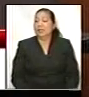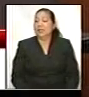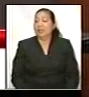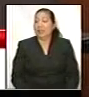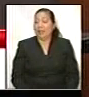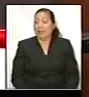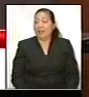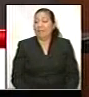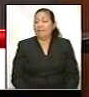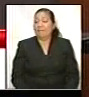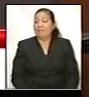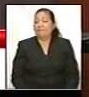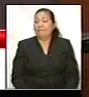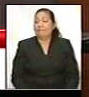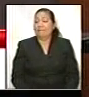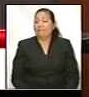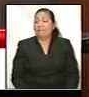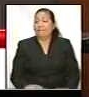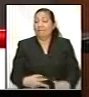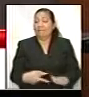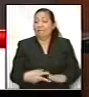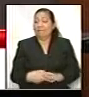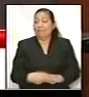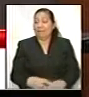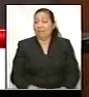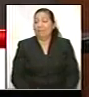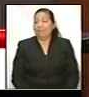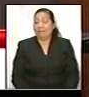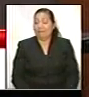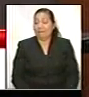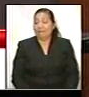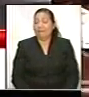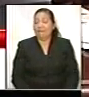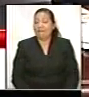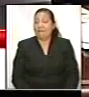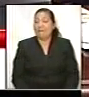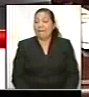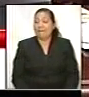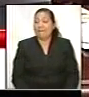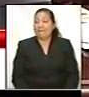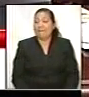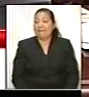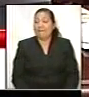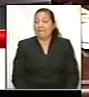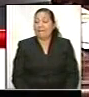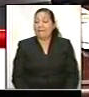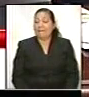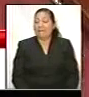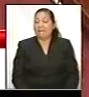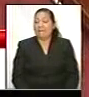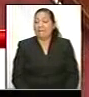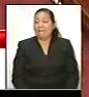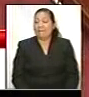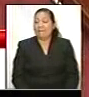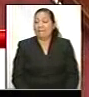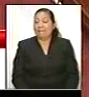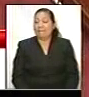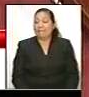perdón, Presidenta, me pide una interrupción la congresista Schaefer. Tiene la interrupción congresista Schaefer.